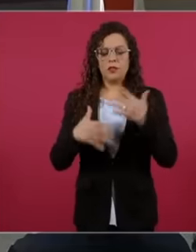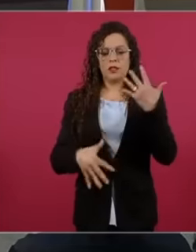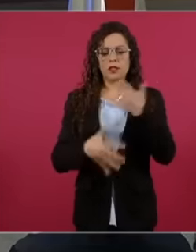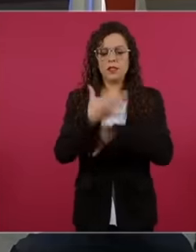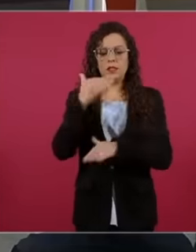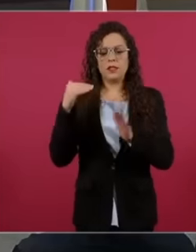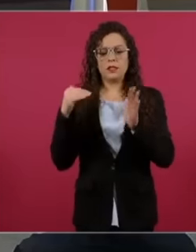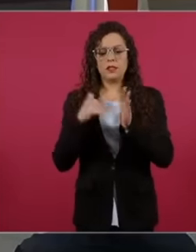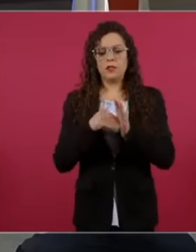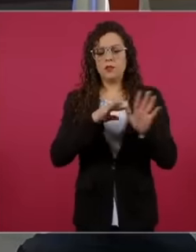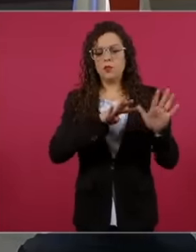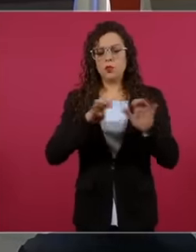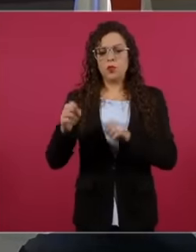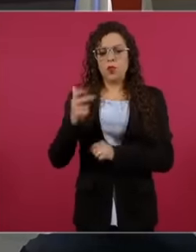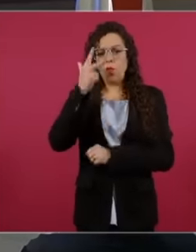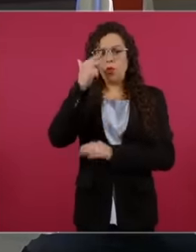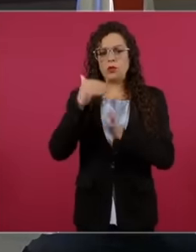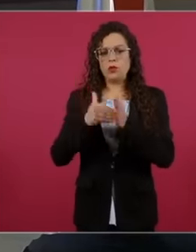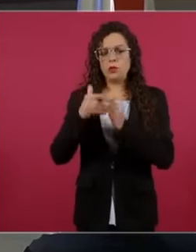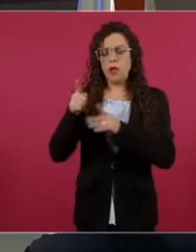millones.